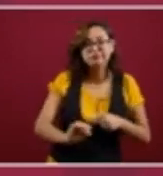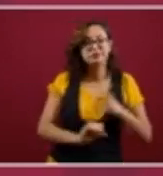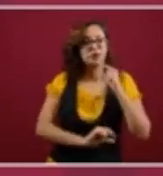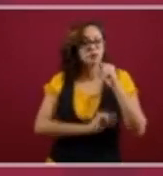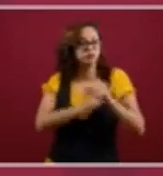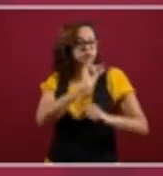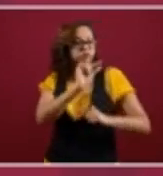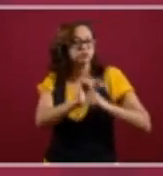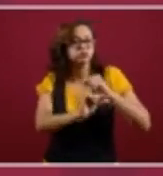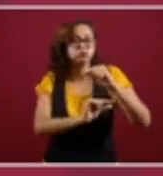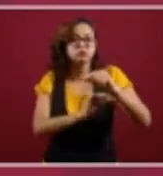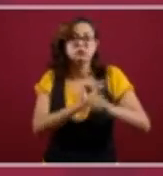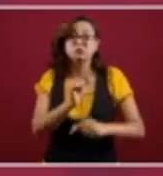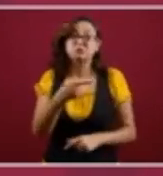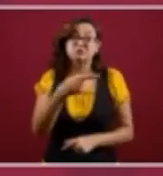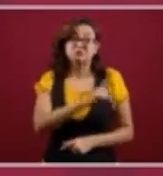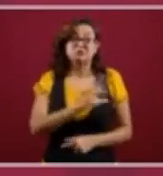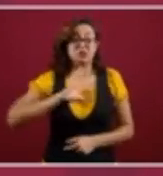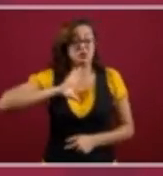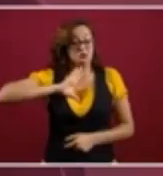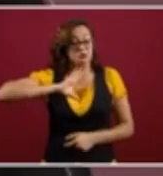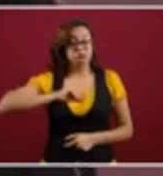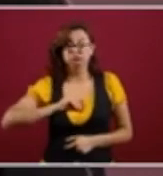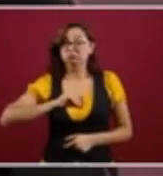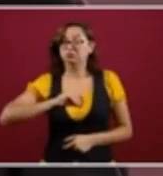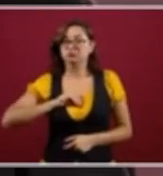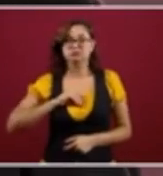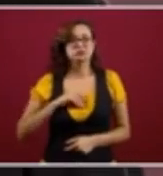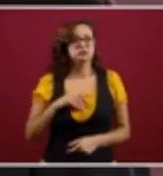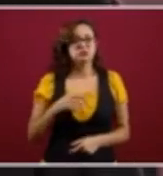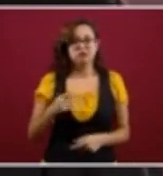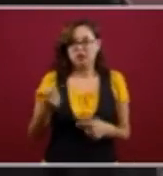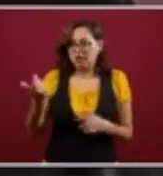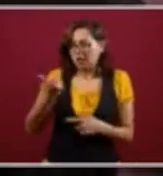Y muy acomplejados, pues. Lo primero era